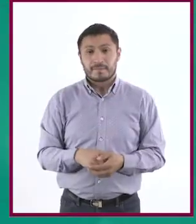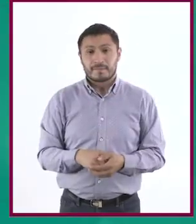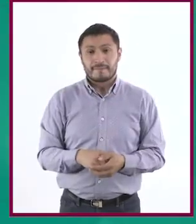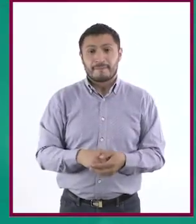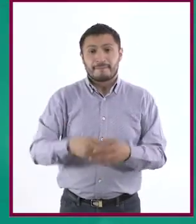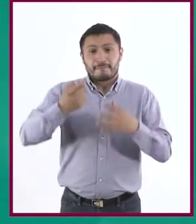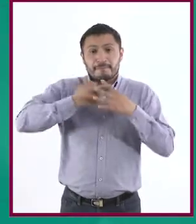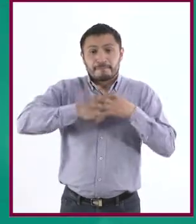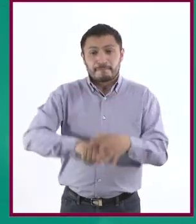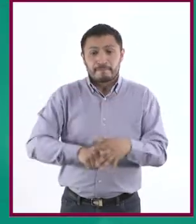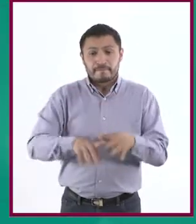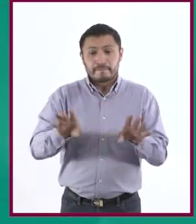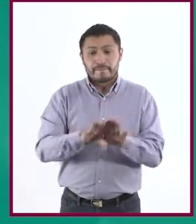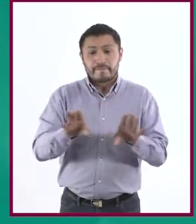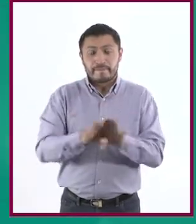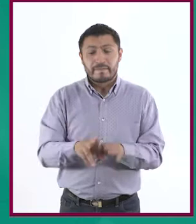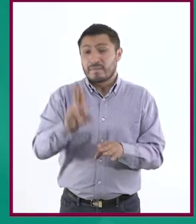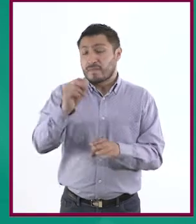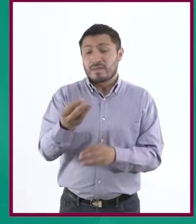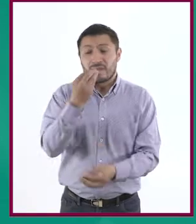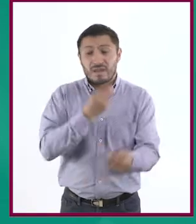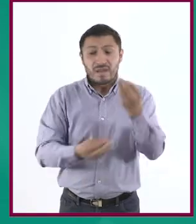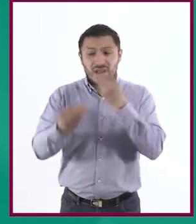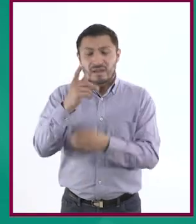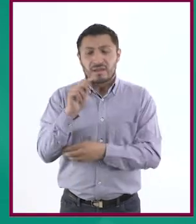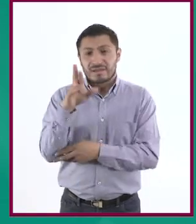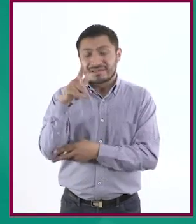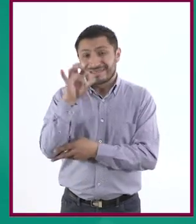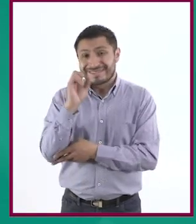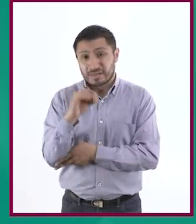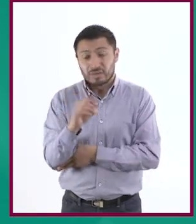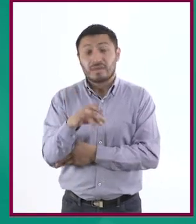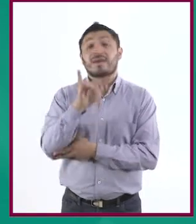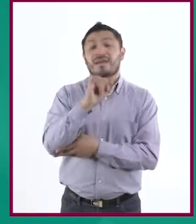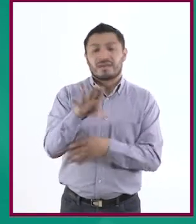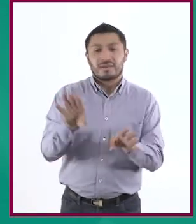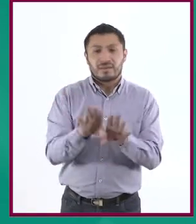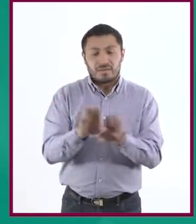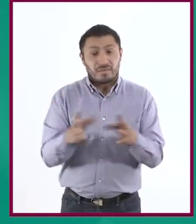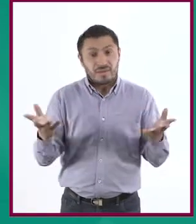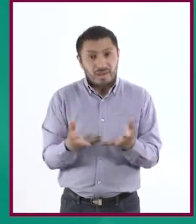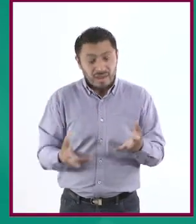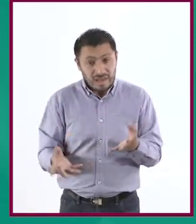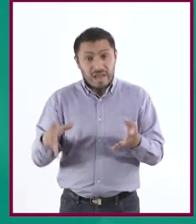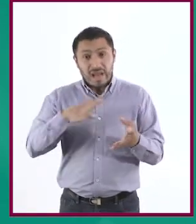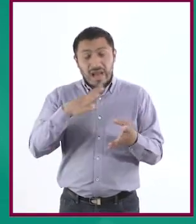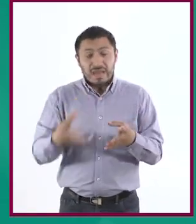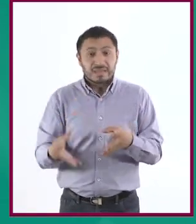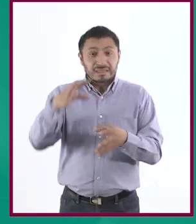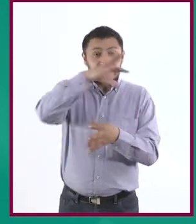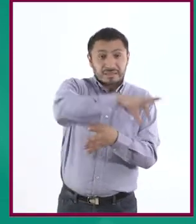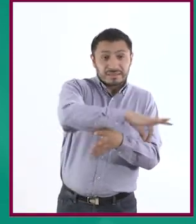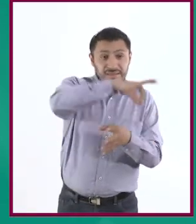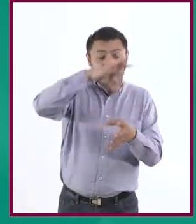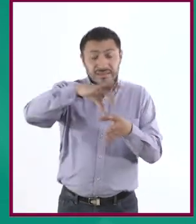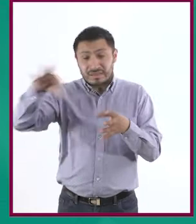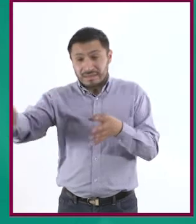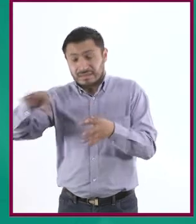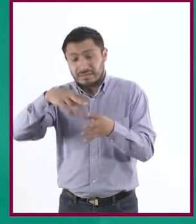Para empezar, no es que haya alimento transgénico en sí, es hecho a partir de plantas transgénicas,